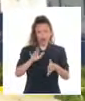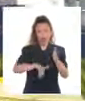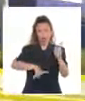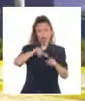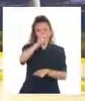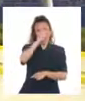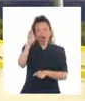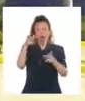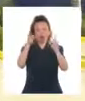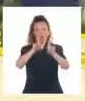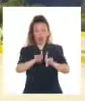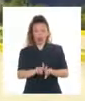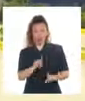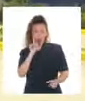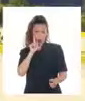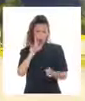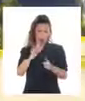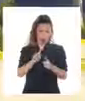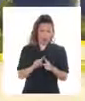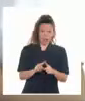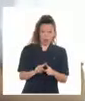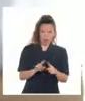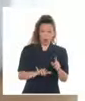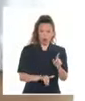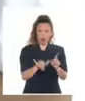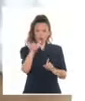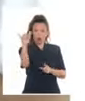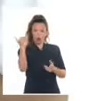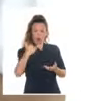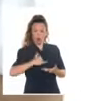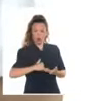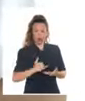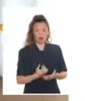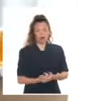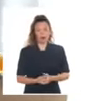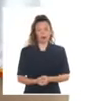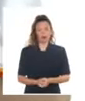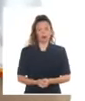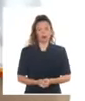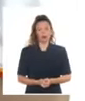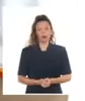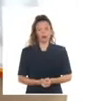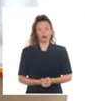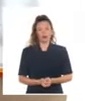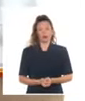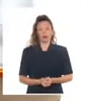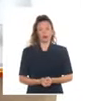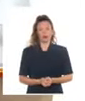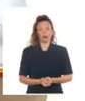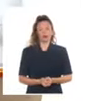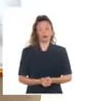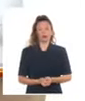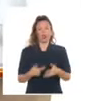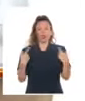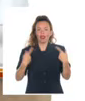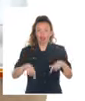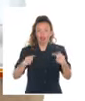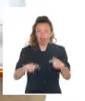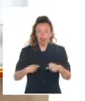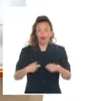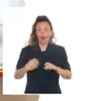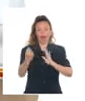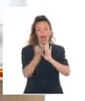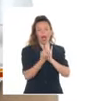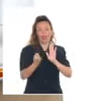exportación e importación desde la provincia no podía ser de otra manera que asegurar que este aeropuerto